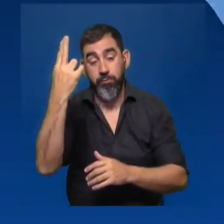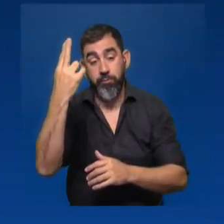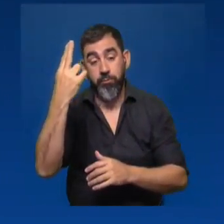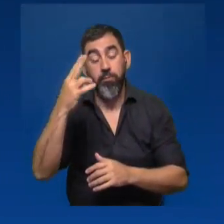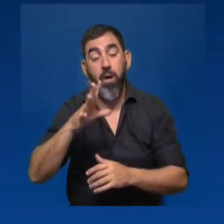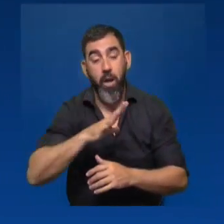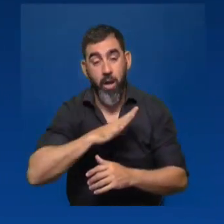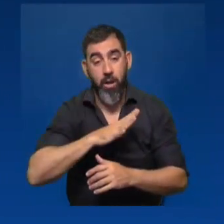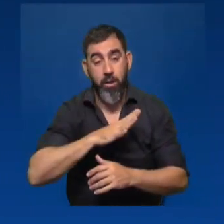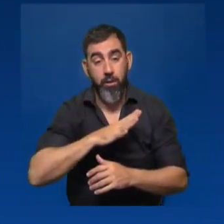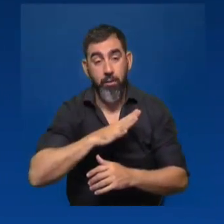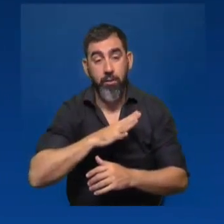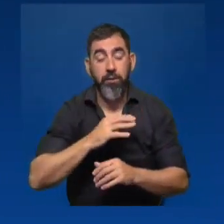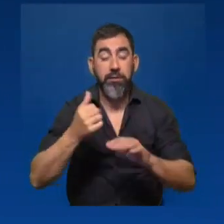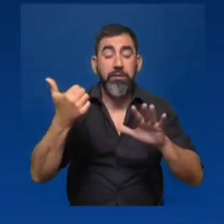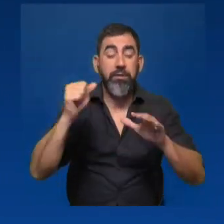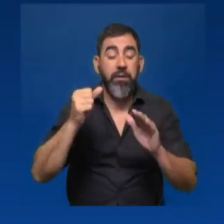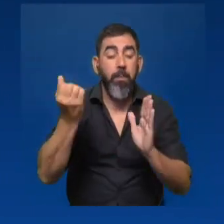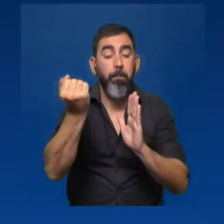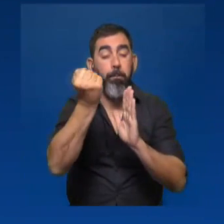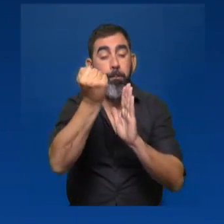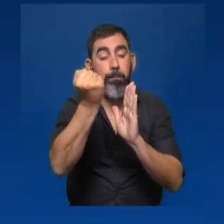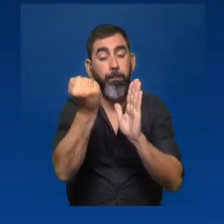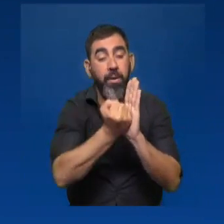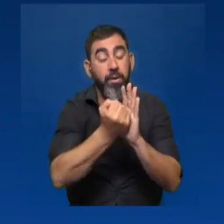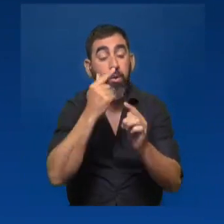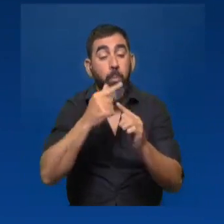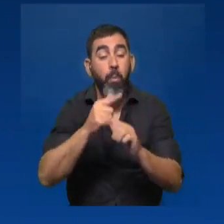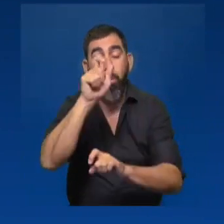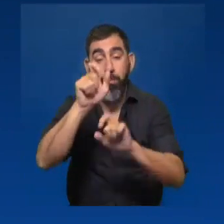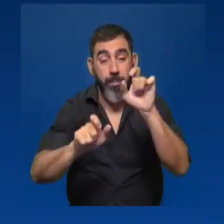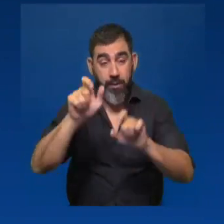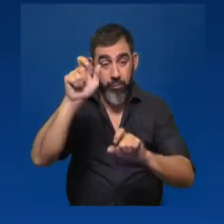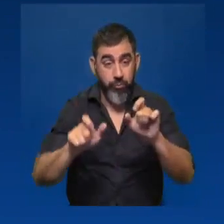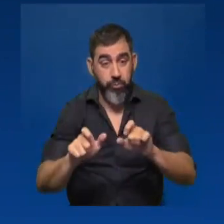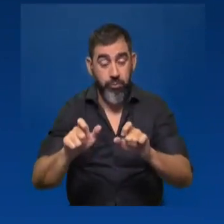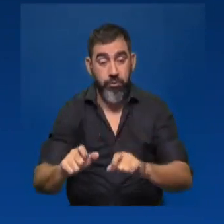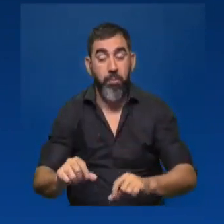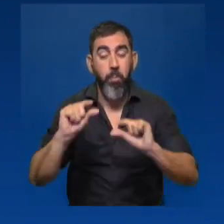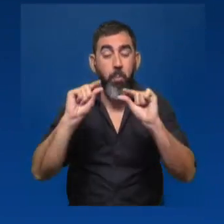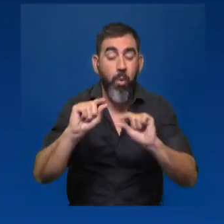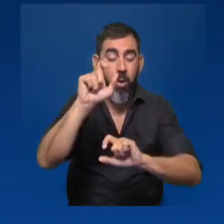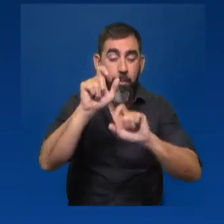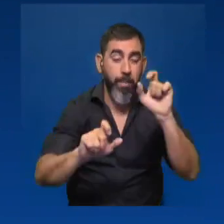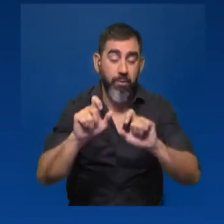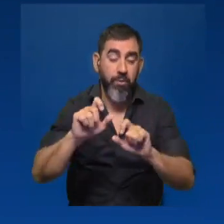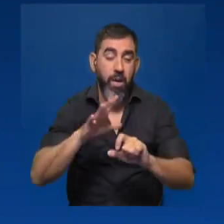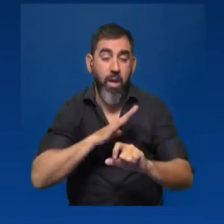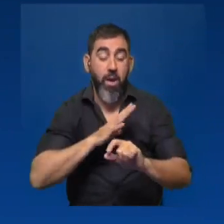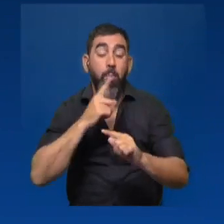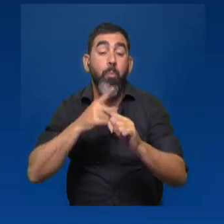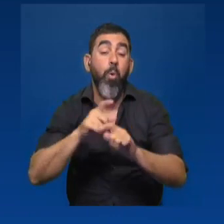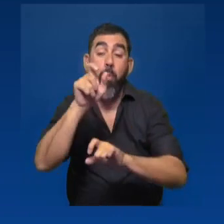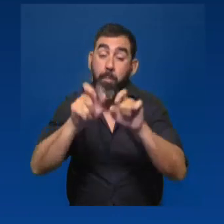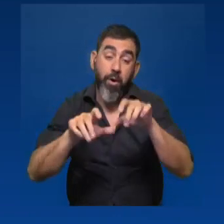tiene alrededor de 60 patentes per cápita, es decir, como siempre, somos pocos de población, entonces si lo medimos en relación a